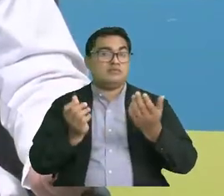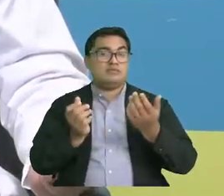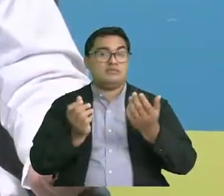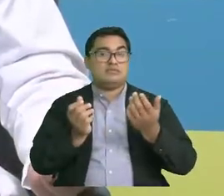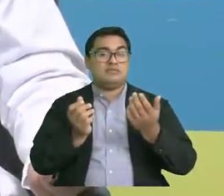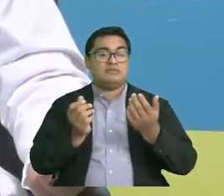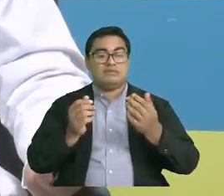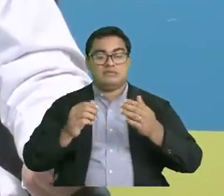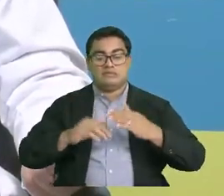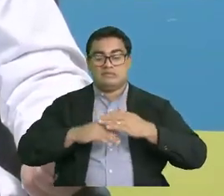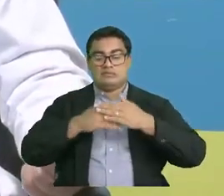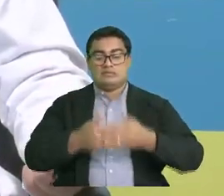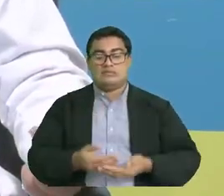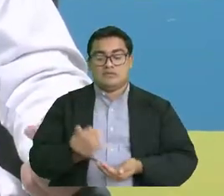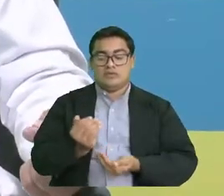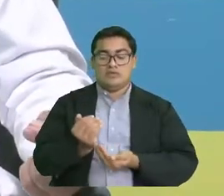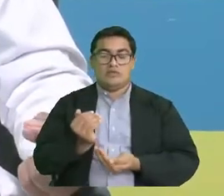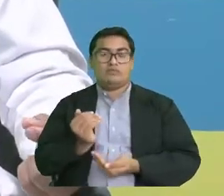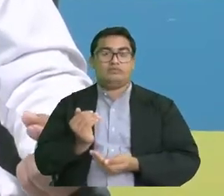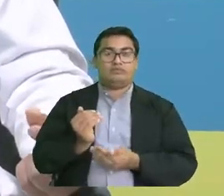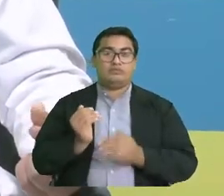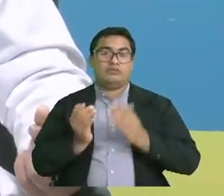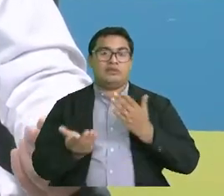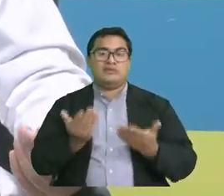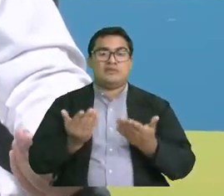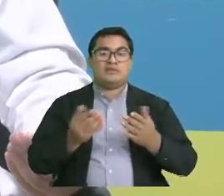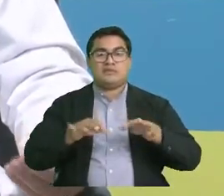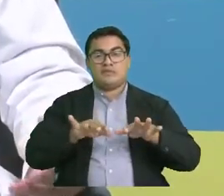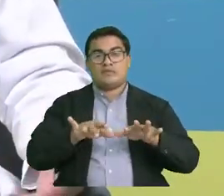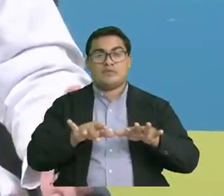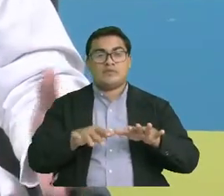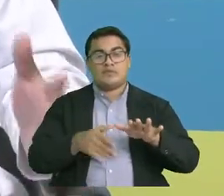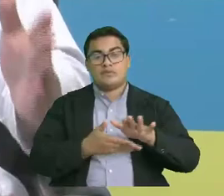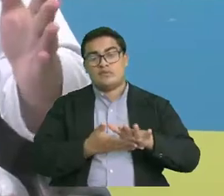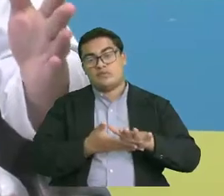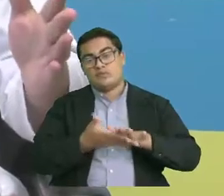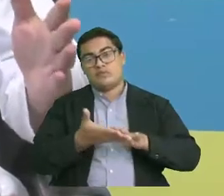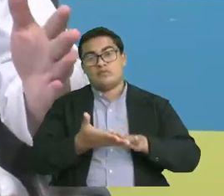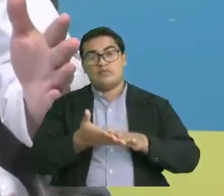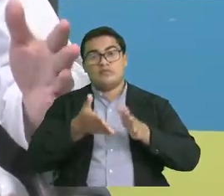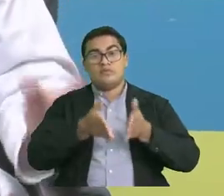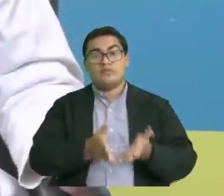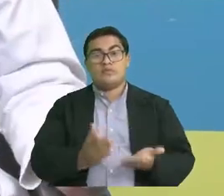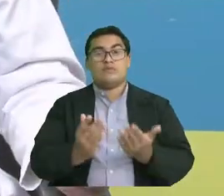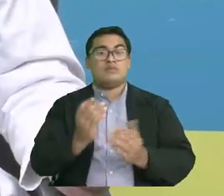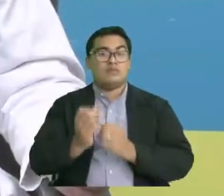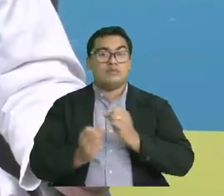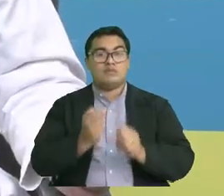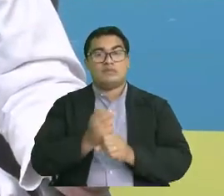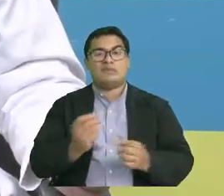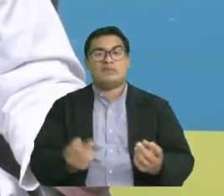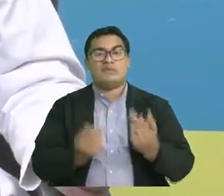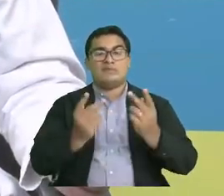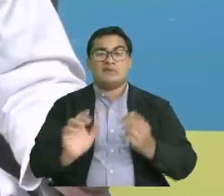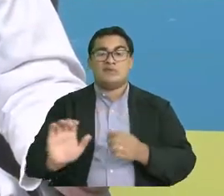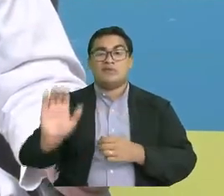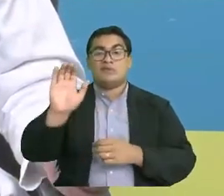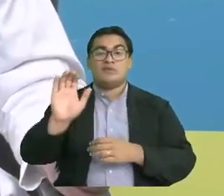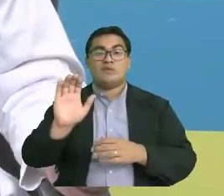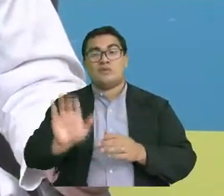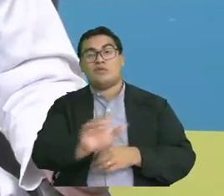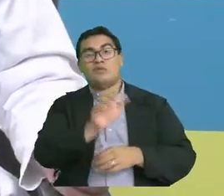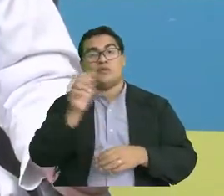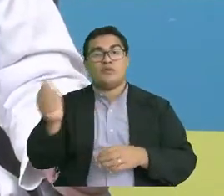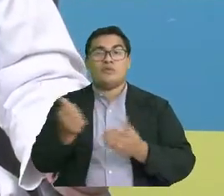que propicia que el pie tenga la forma plana al nacer y durante los primeros años de vida. Y la otra teoría